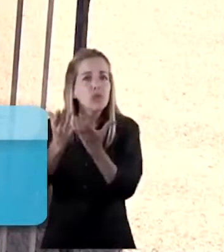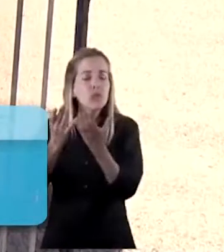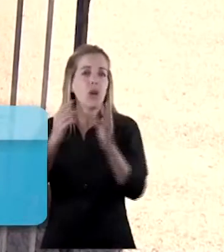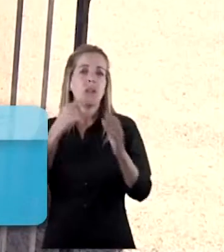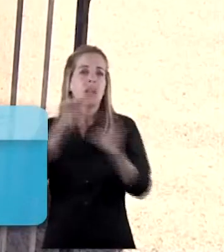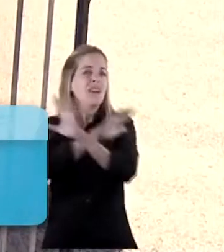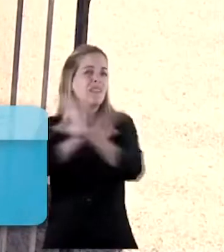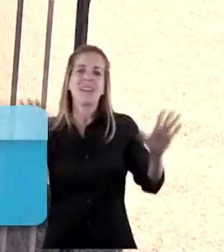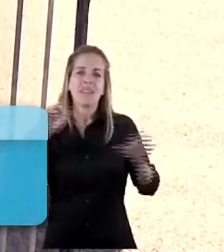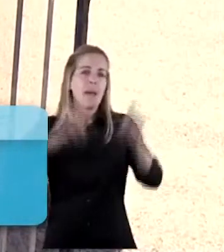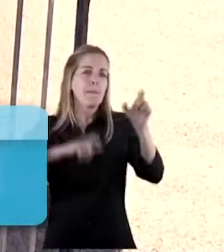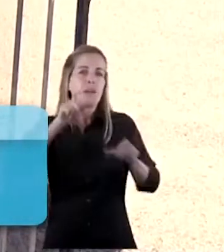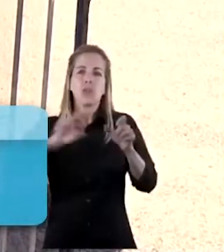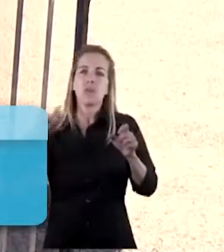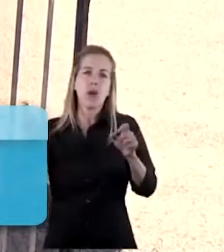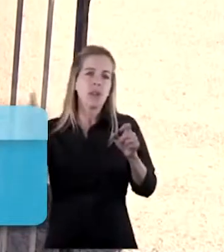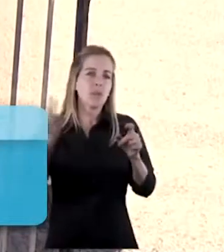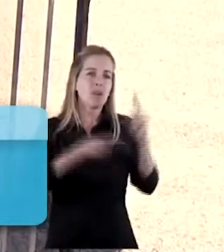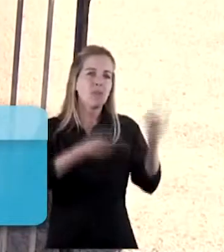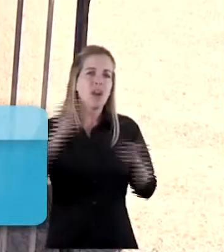la paz es urgente, y yo